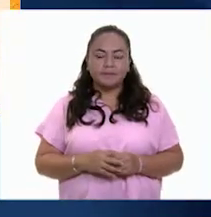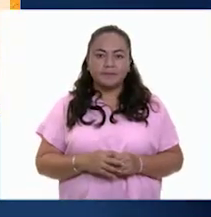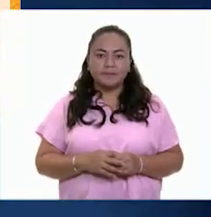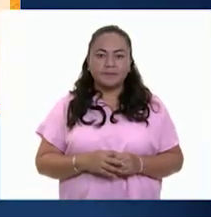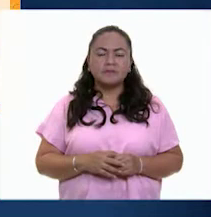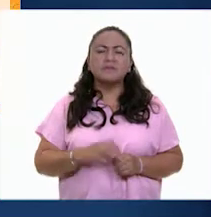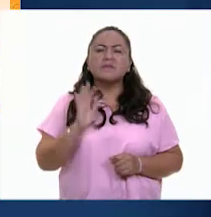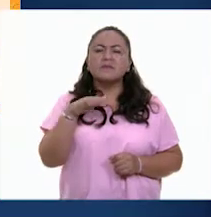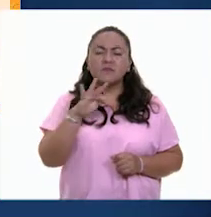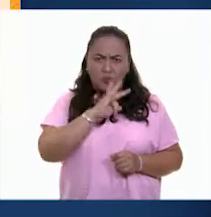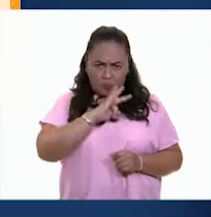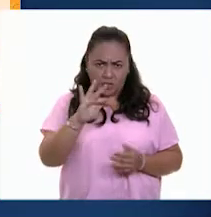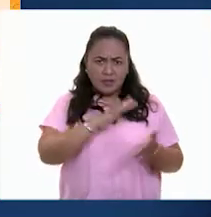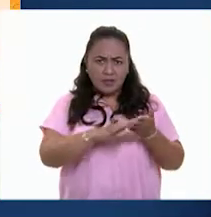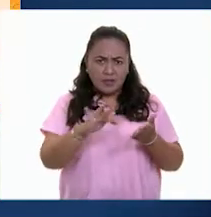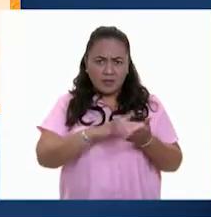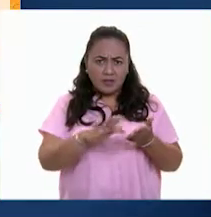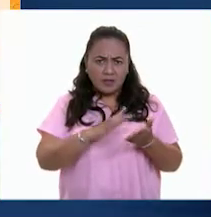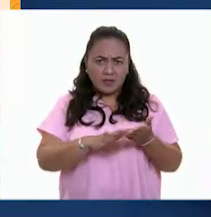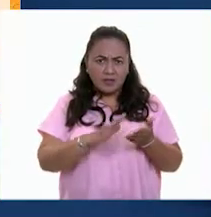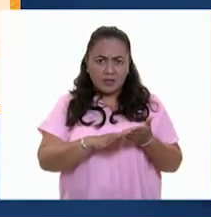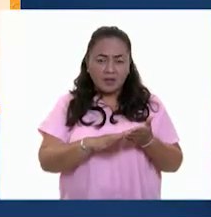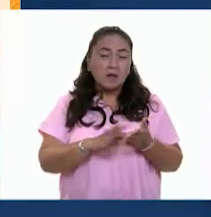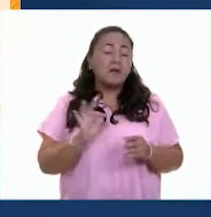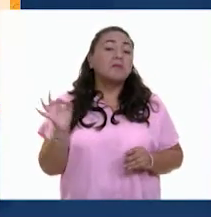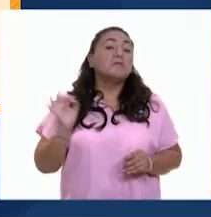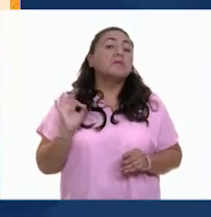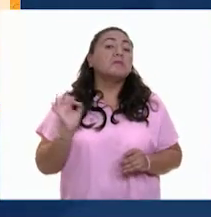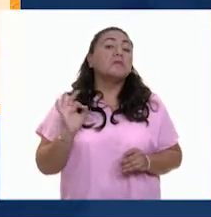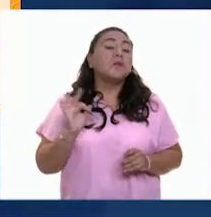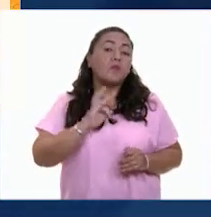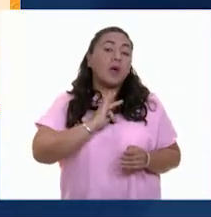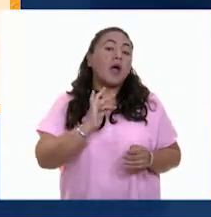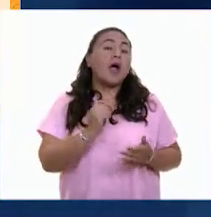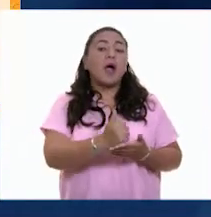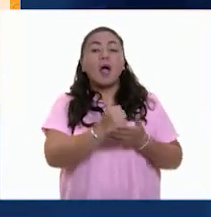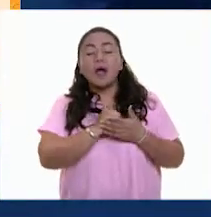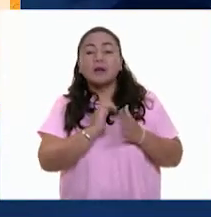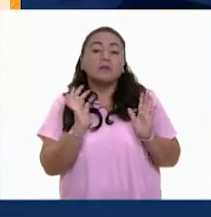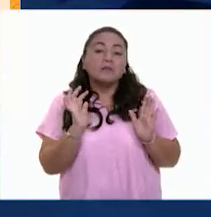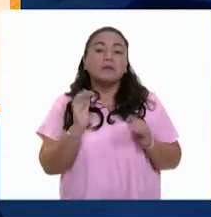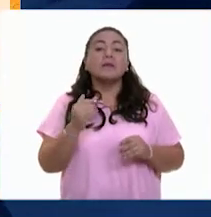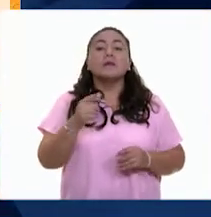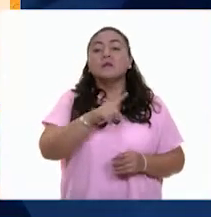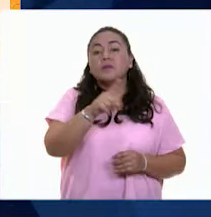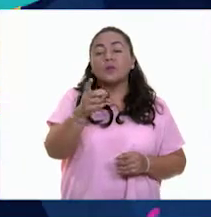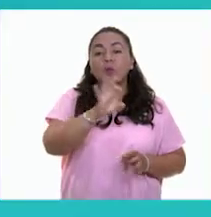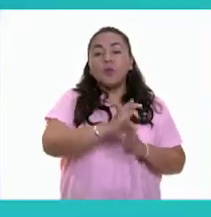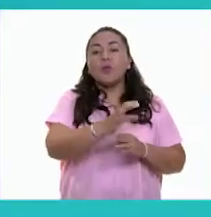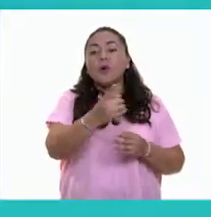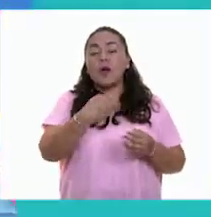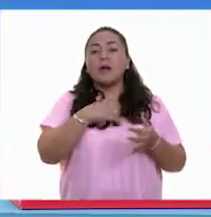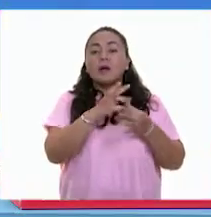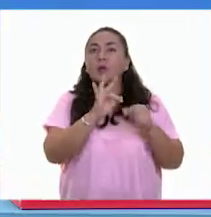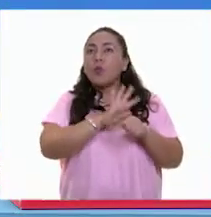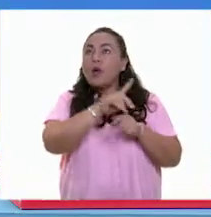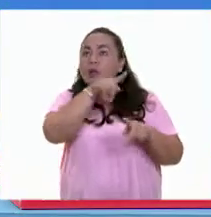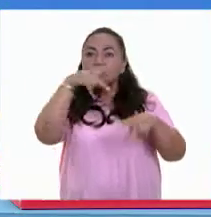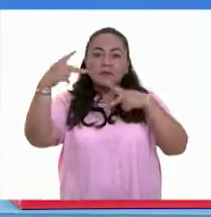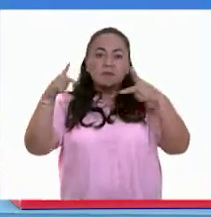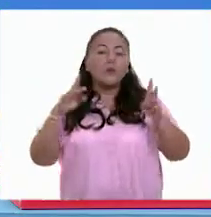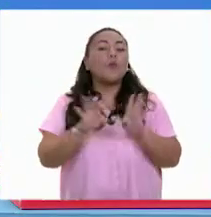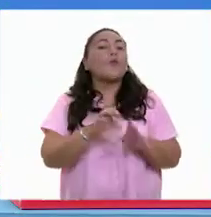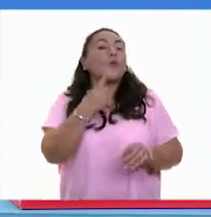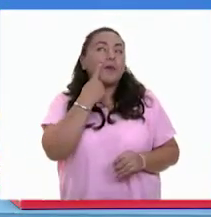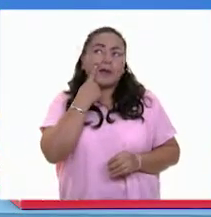Maestra, ¿puedo leerla? Y a lo mejor Larisa nos puede ayudar a responder y usted nos señala en la tabla lo que corresponda. ¿Qué